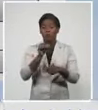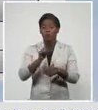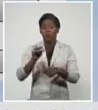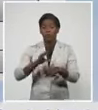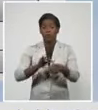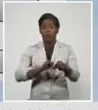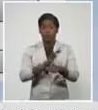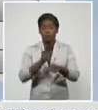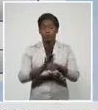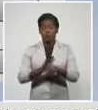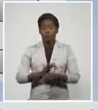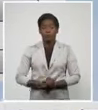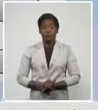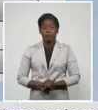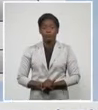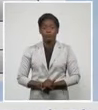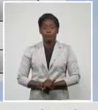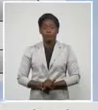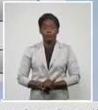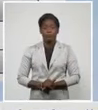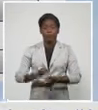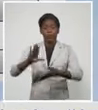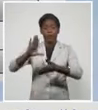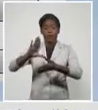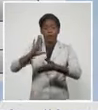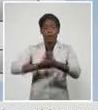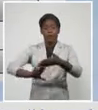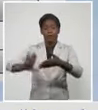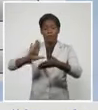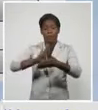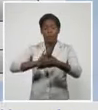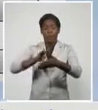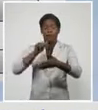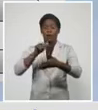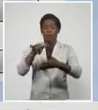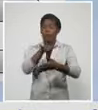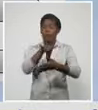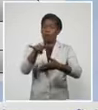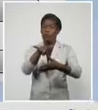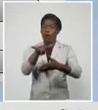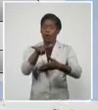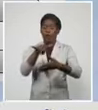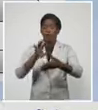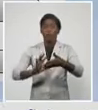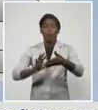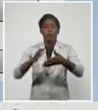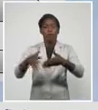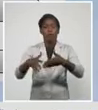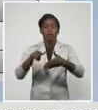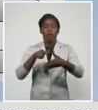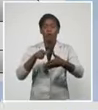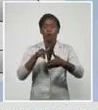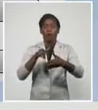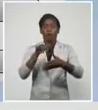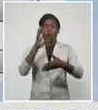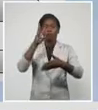Américas, con epicentro de la pandemia, aportando el